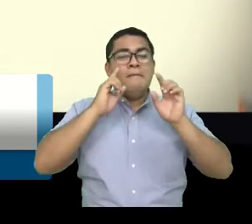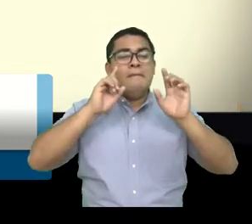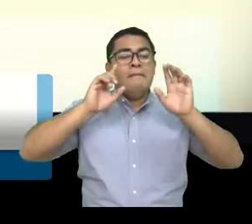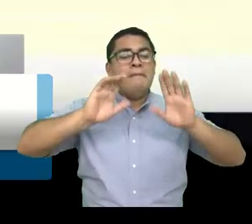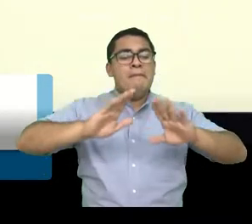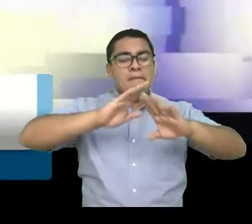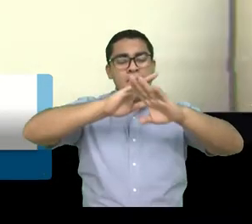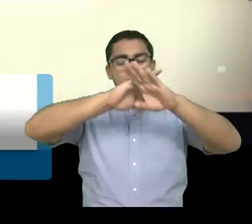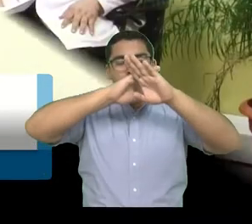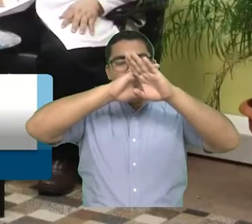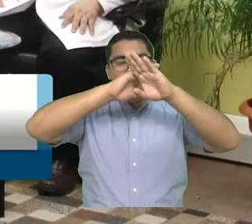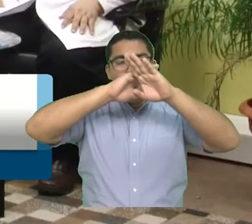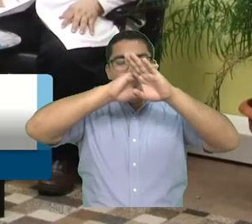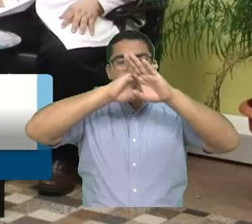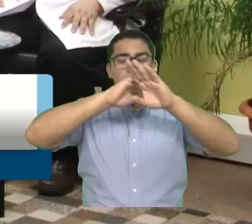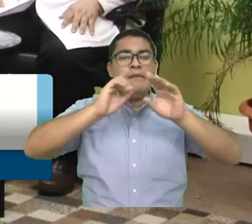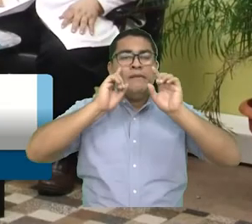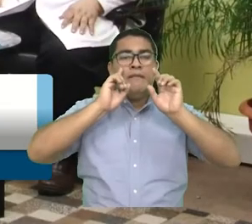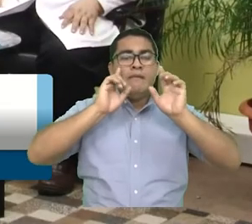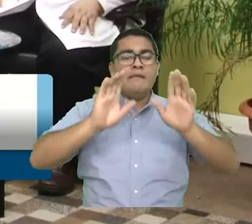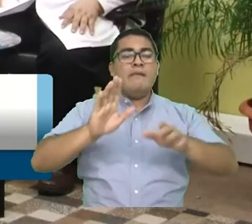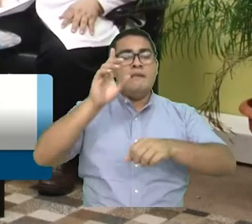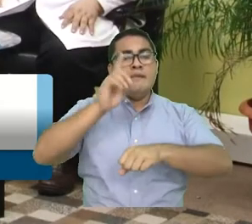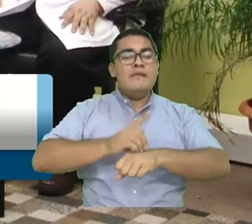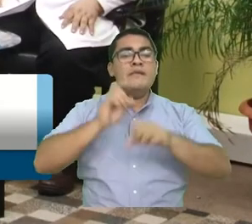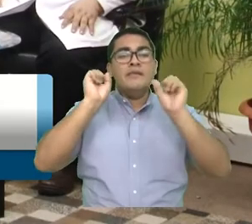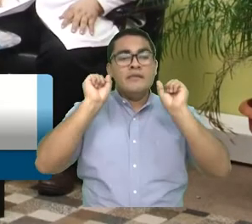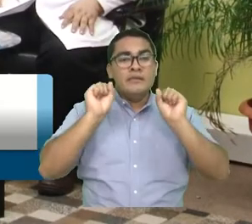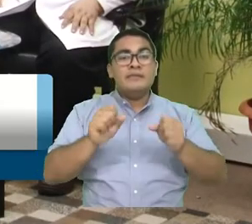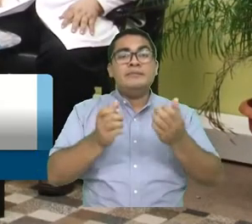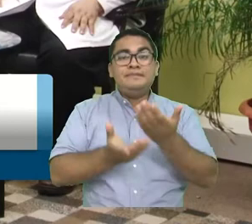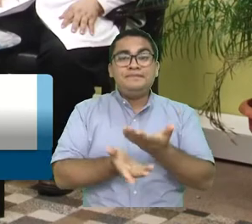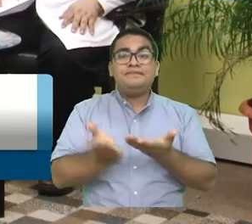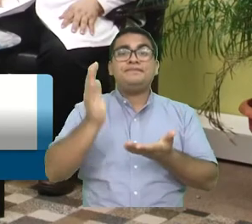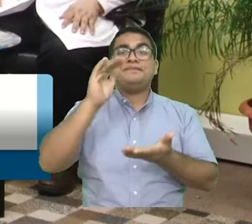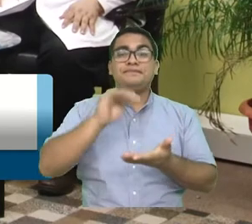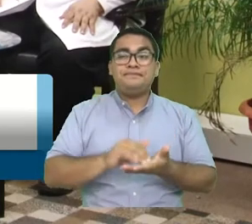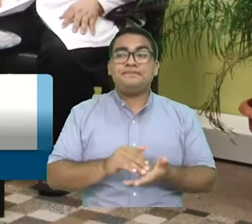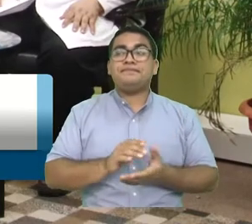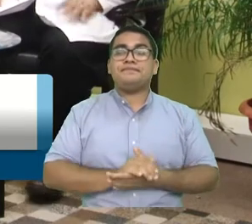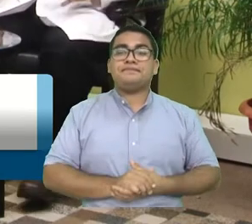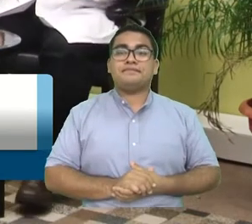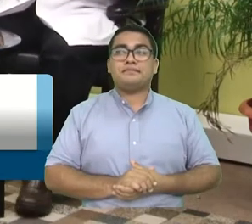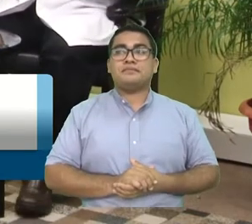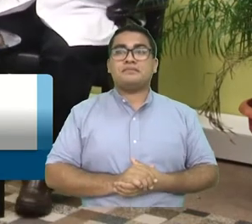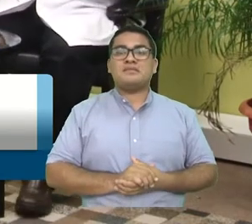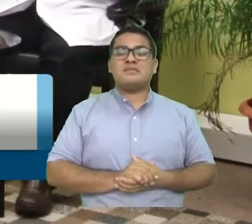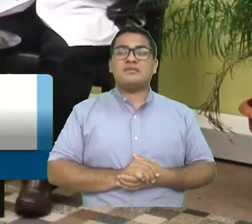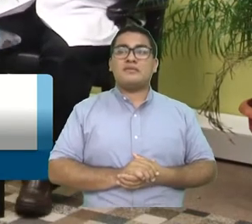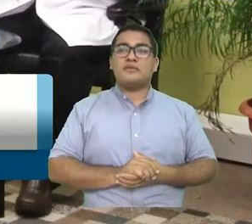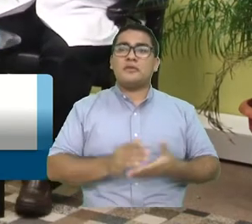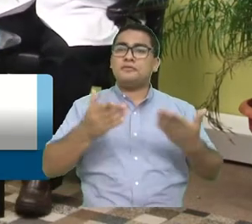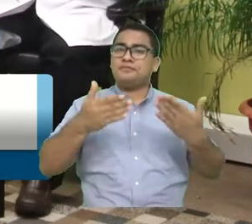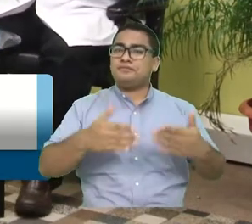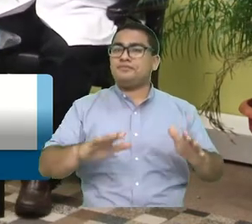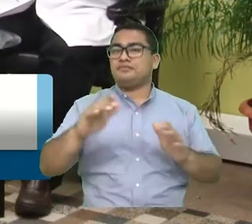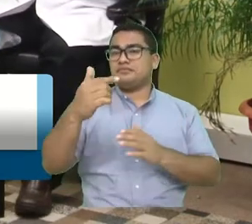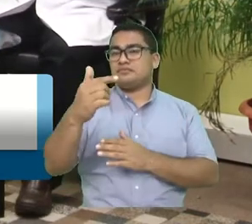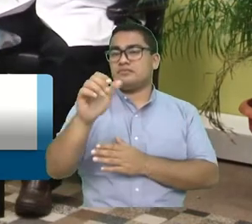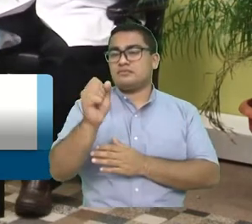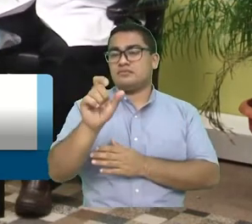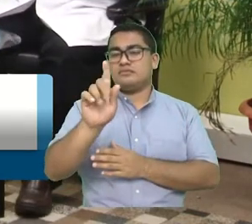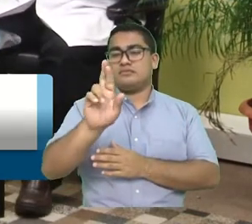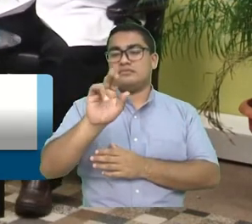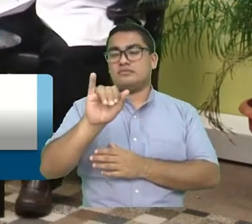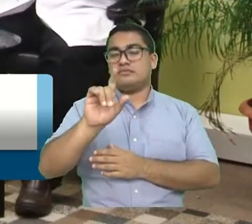las medidas que les dio el médico, puede recaer nuevamente en ese, exactamente, en ese cuadro. Por lo general, el término gastritis tenemos